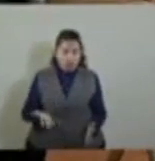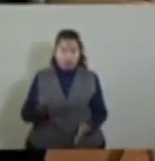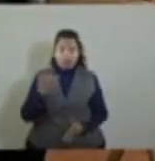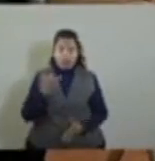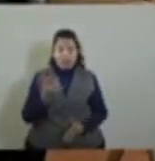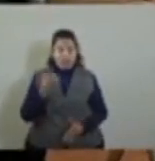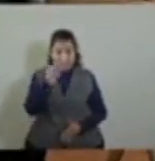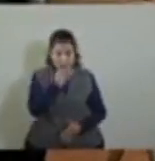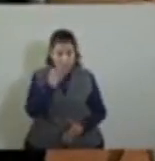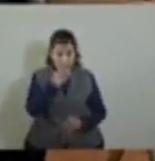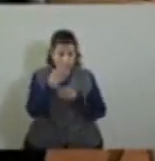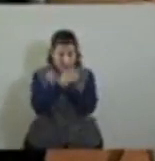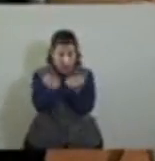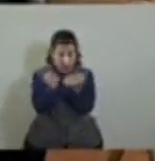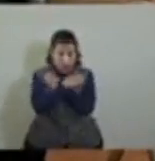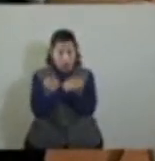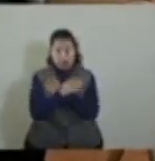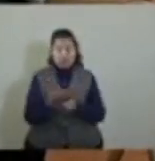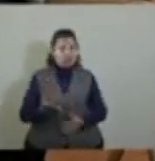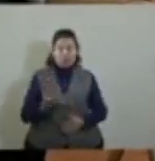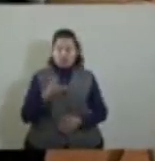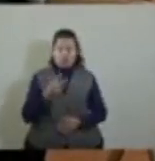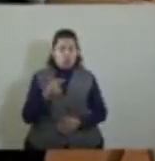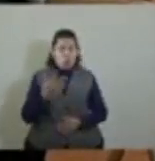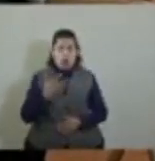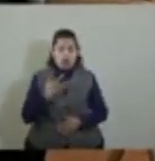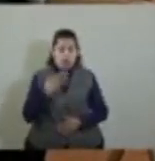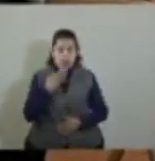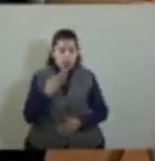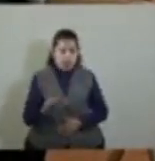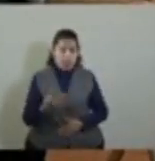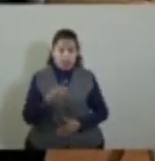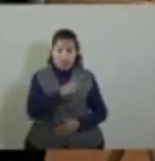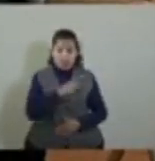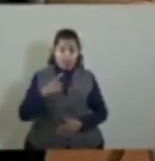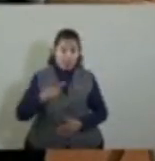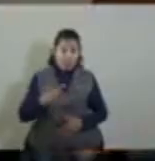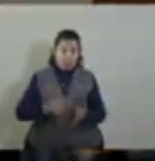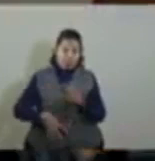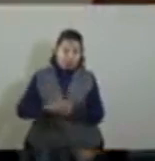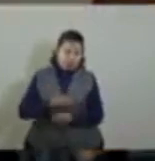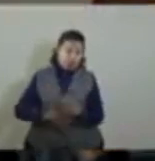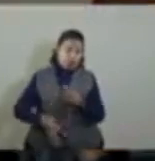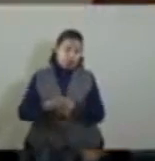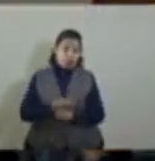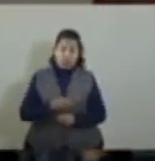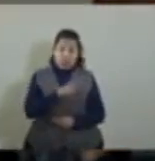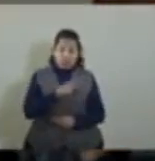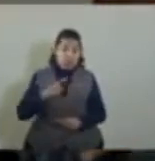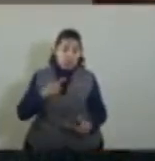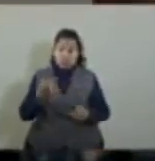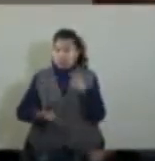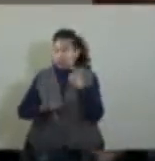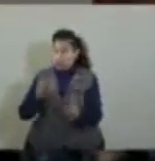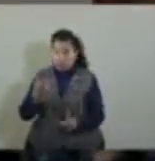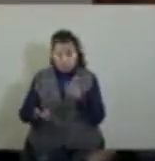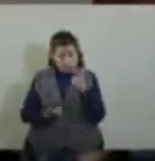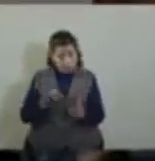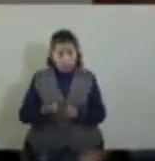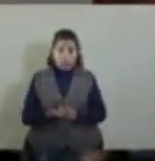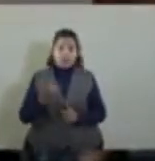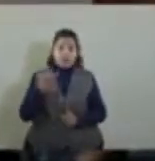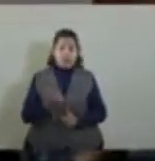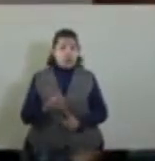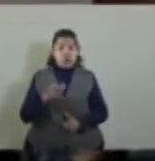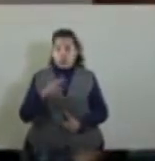educación no se han cubierto y hay muchas deudas por pagar. Incluso no hay